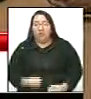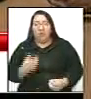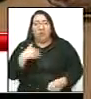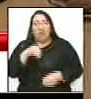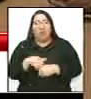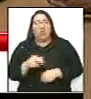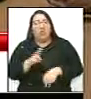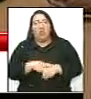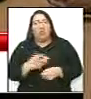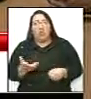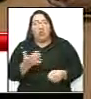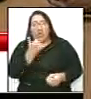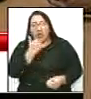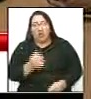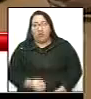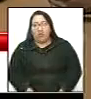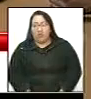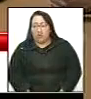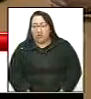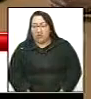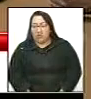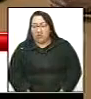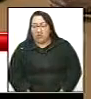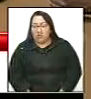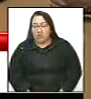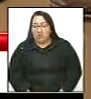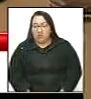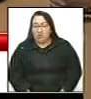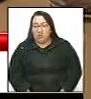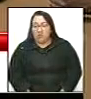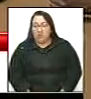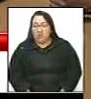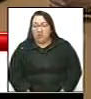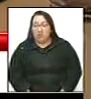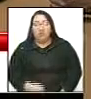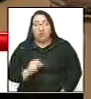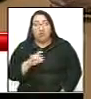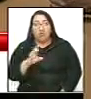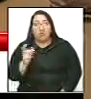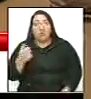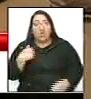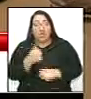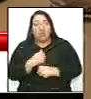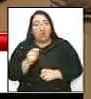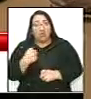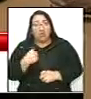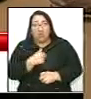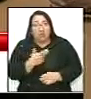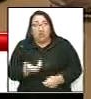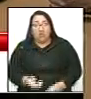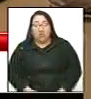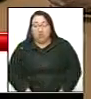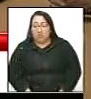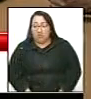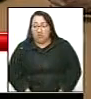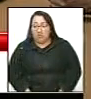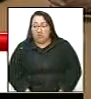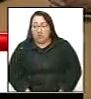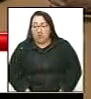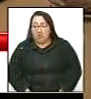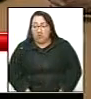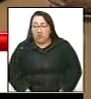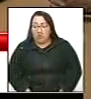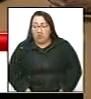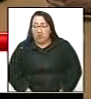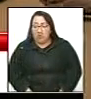favor? Inducirnos a error. Quiero que nos explique el secretario técnico. Para eso la subcomisión tiene asesores, que no lo tenemos nosotros. Pero por lo menos